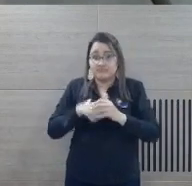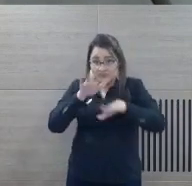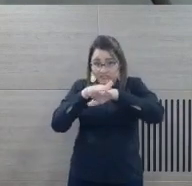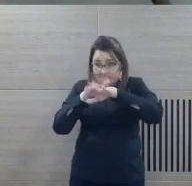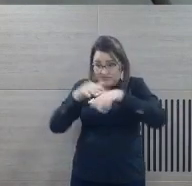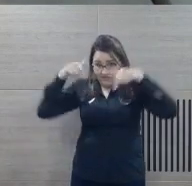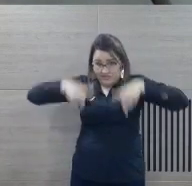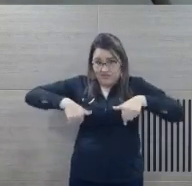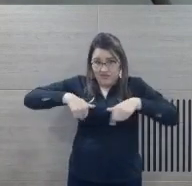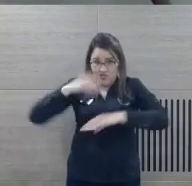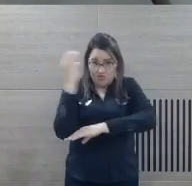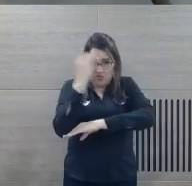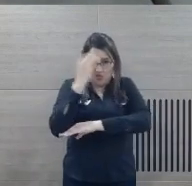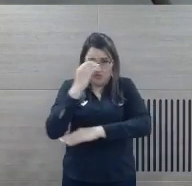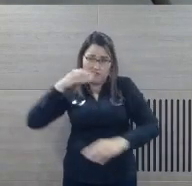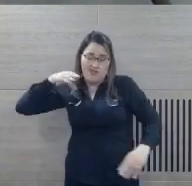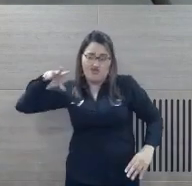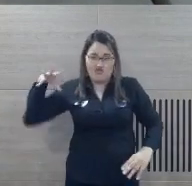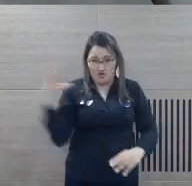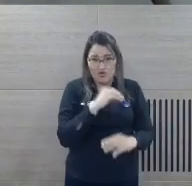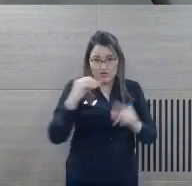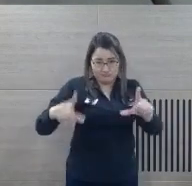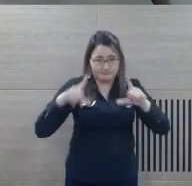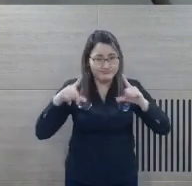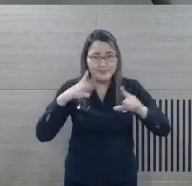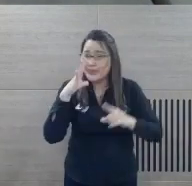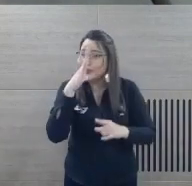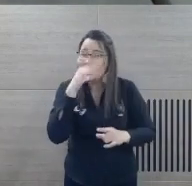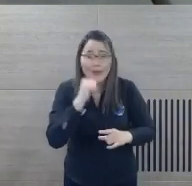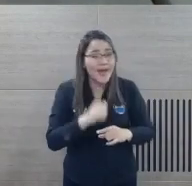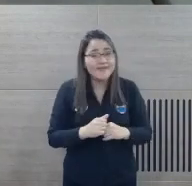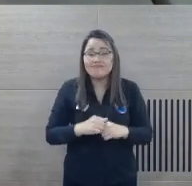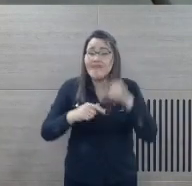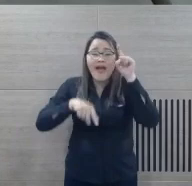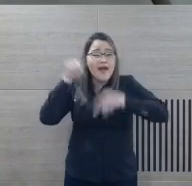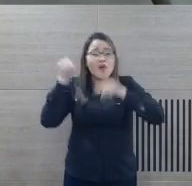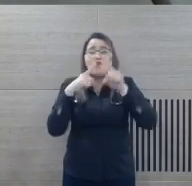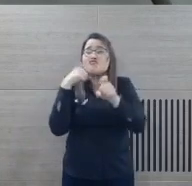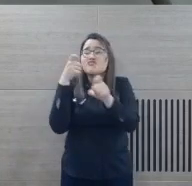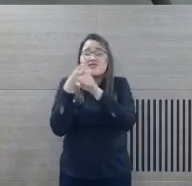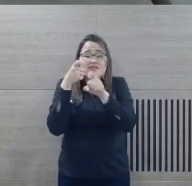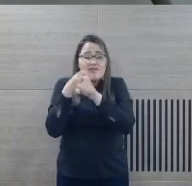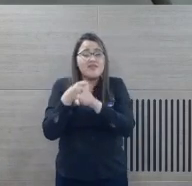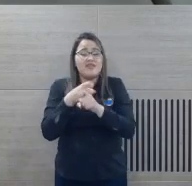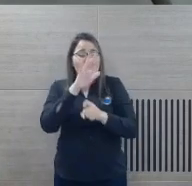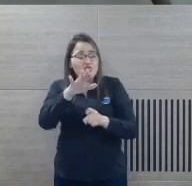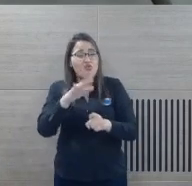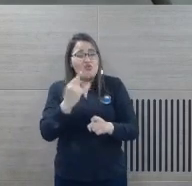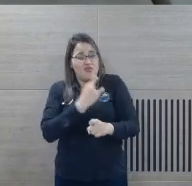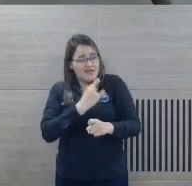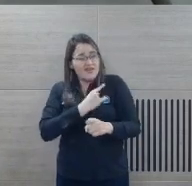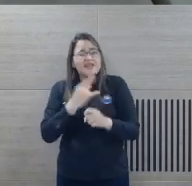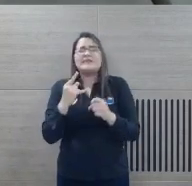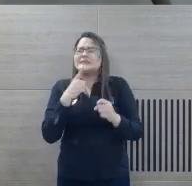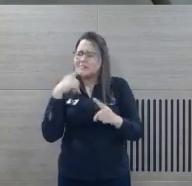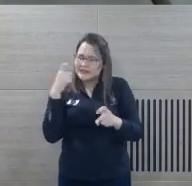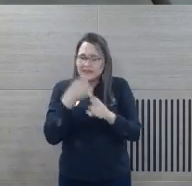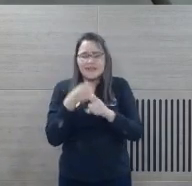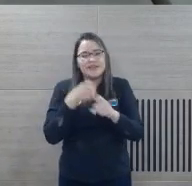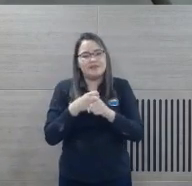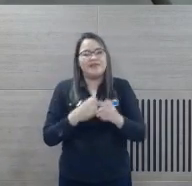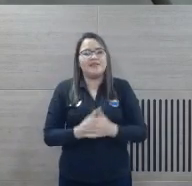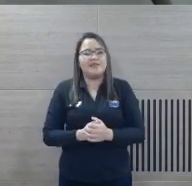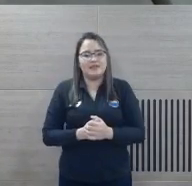educación superior. Y de esos que llegan, cerca de un 20-25% logran estar en la circunstancia que están hoy